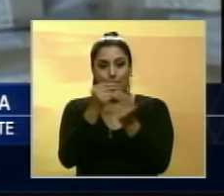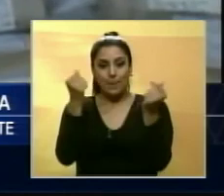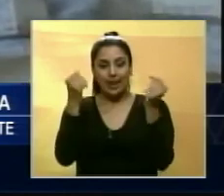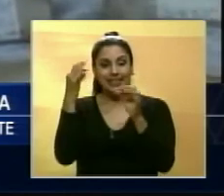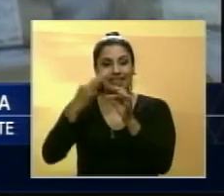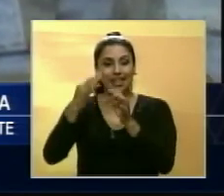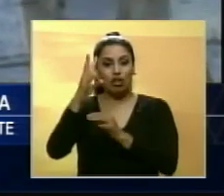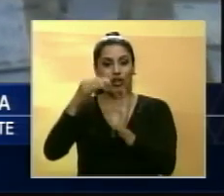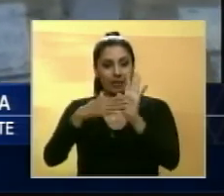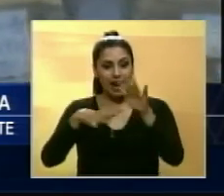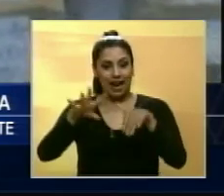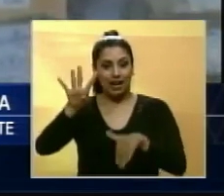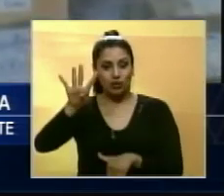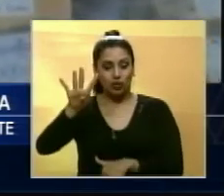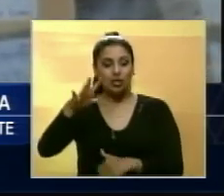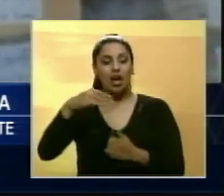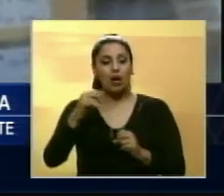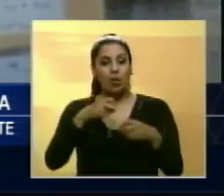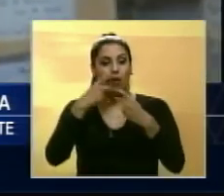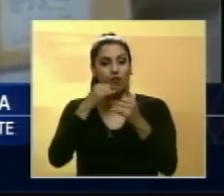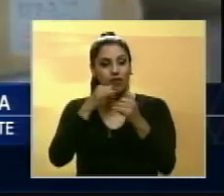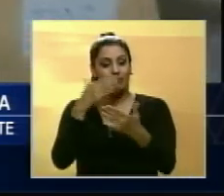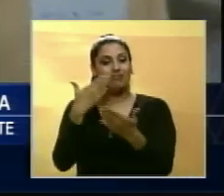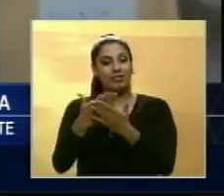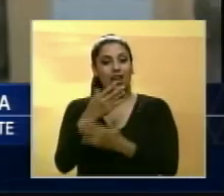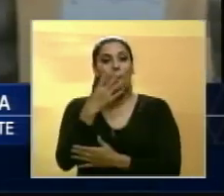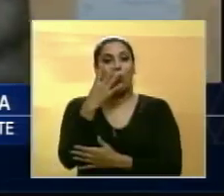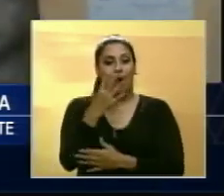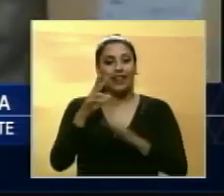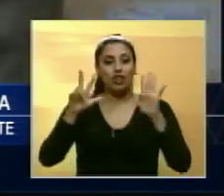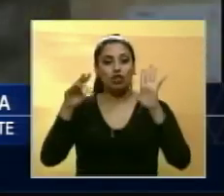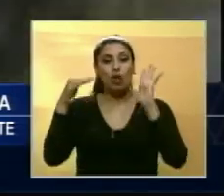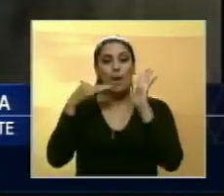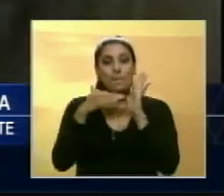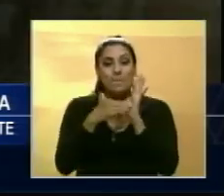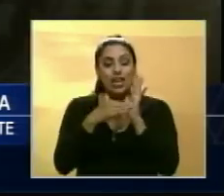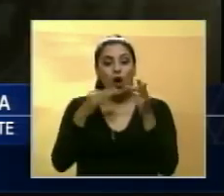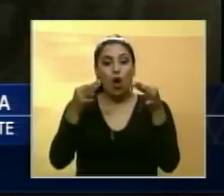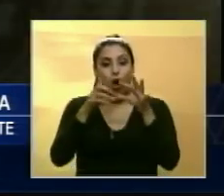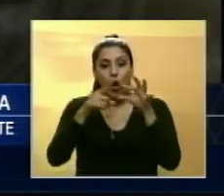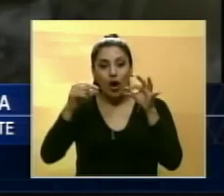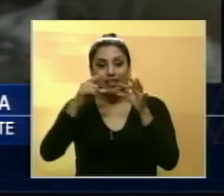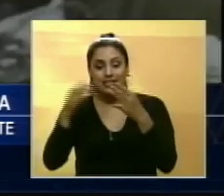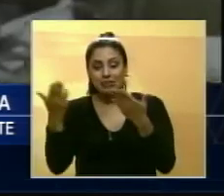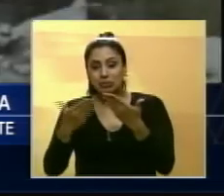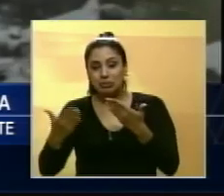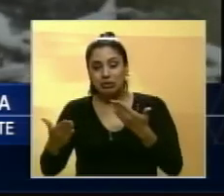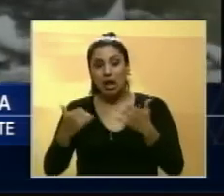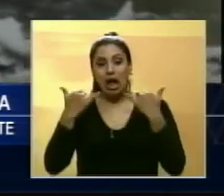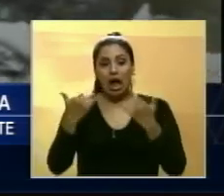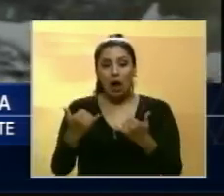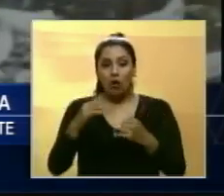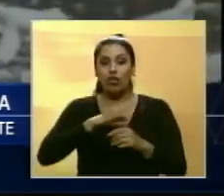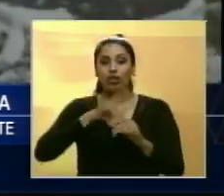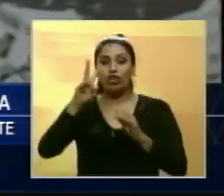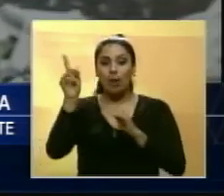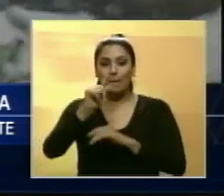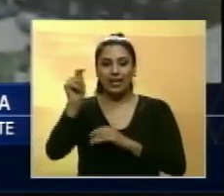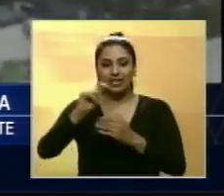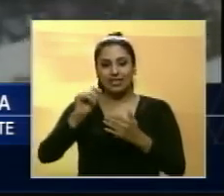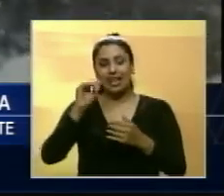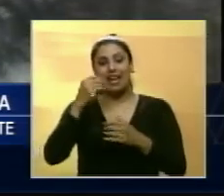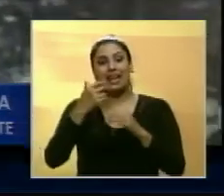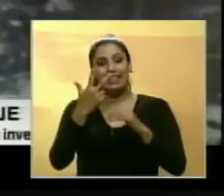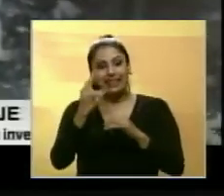en septiembre de 2014. Esta nueva versión consta de más de 48,000 hojas y fue elaborada en alrededor de 2 meses por más